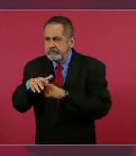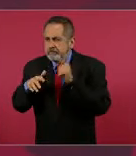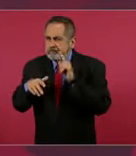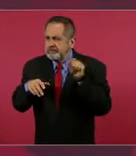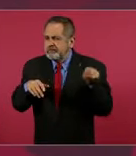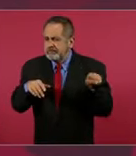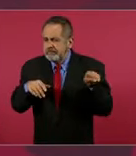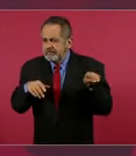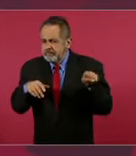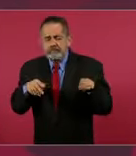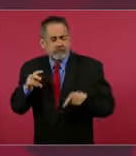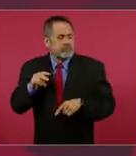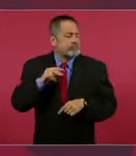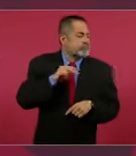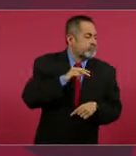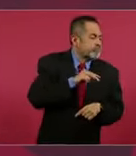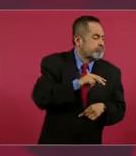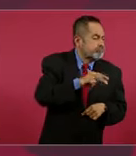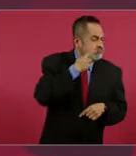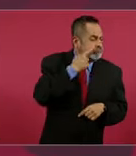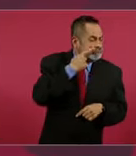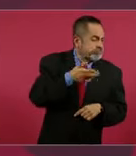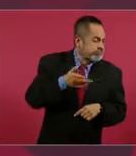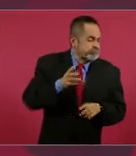ahí pasa el tren, atrás,